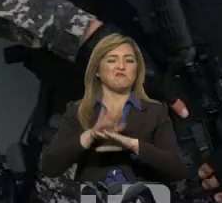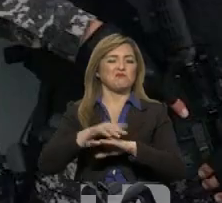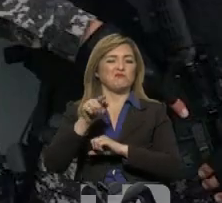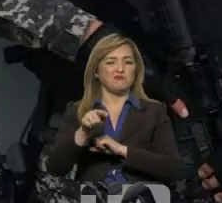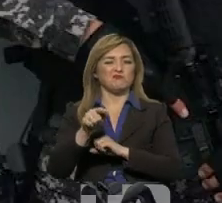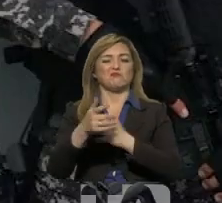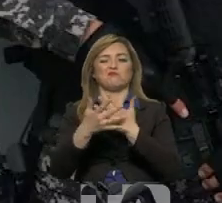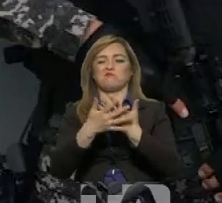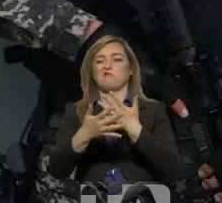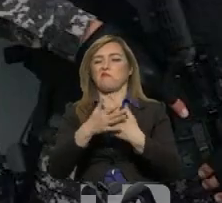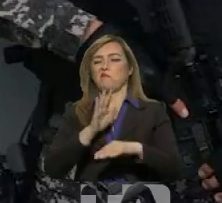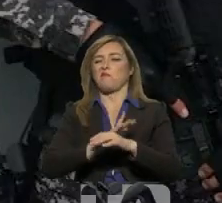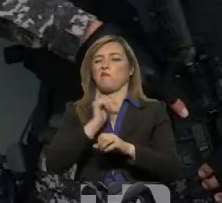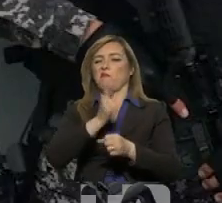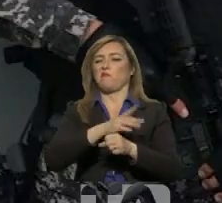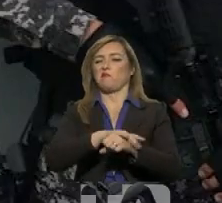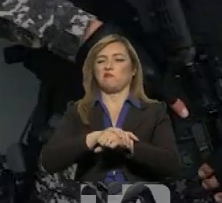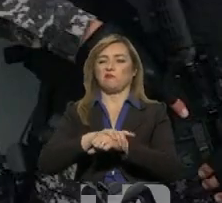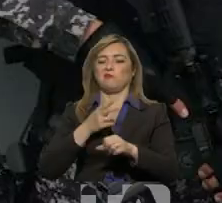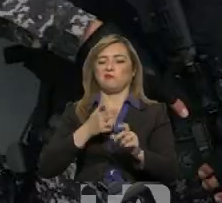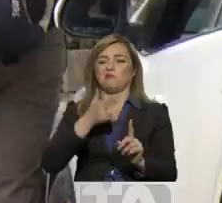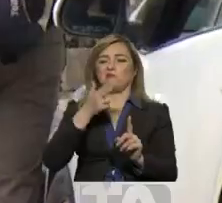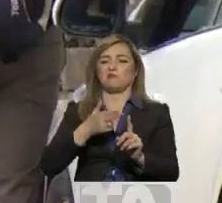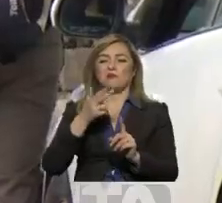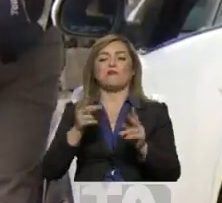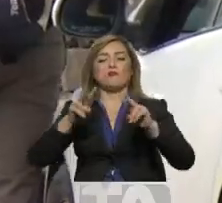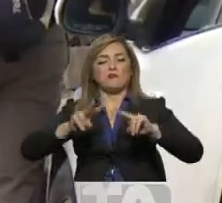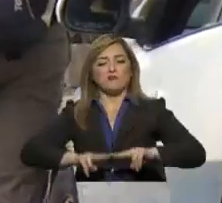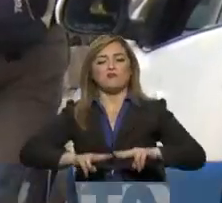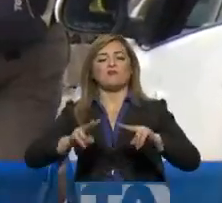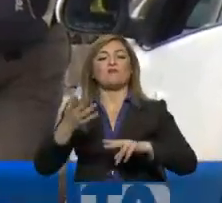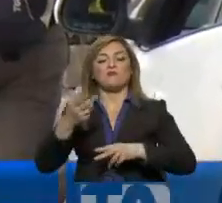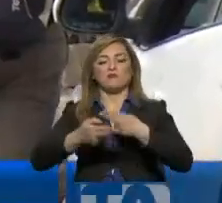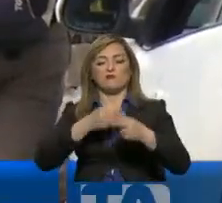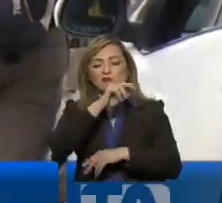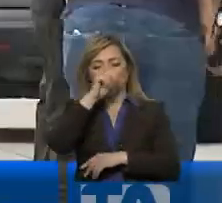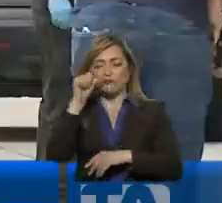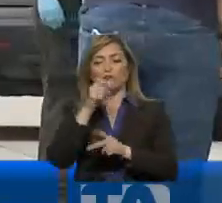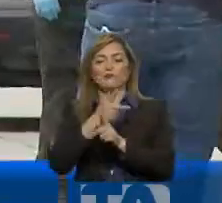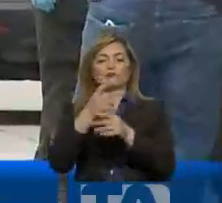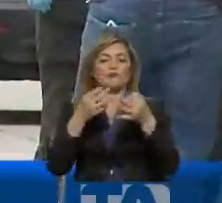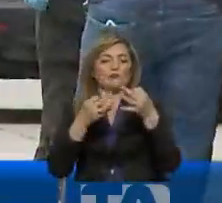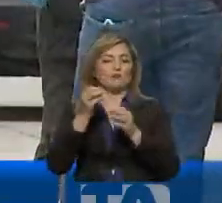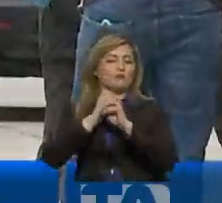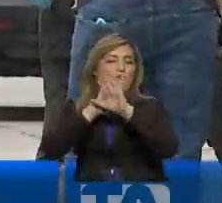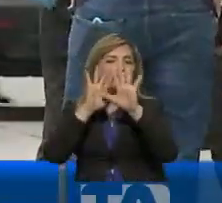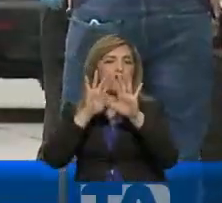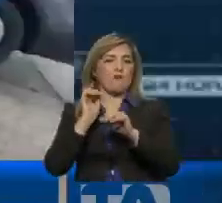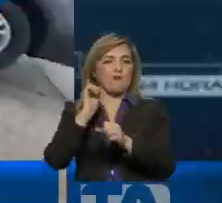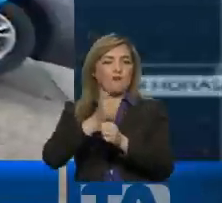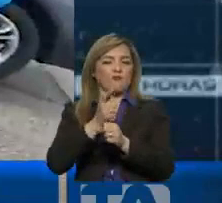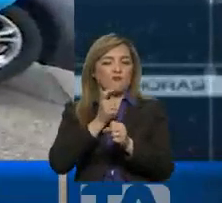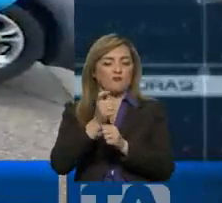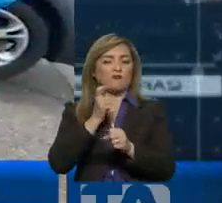de sustancias sujetas a fiscalización, según consta en el sistema de consulta de procesos del Consejo de la Judicatura. Sobre él pesaba ya una orden